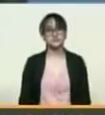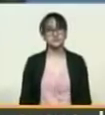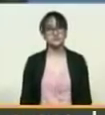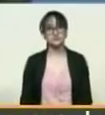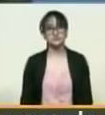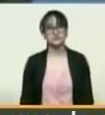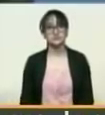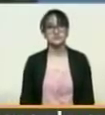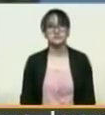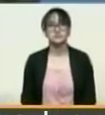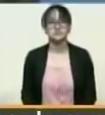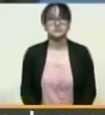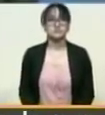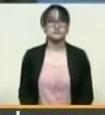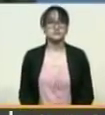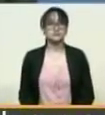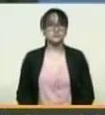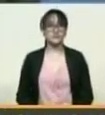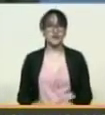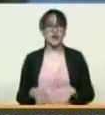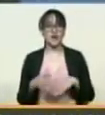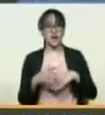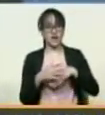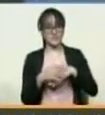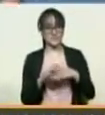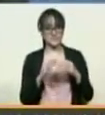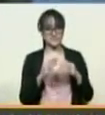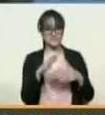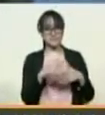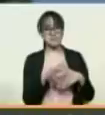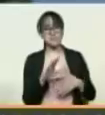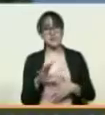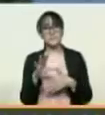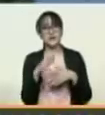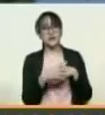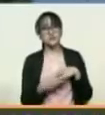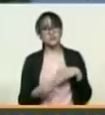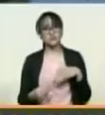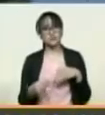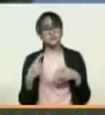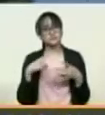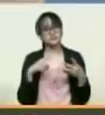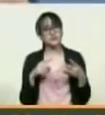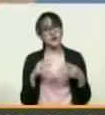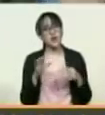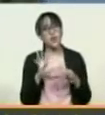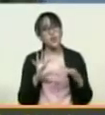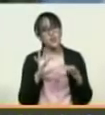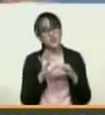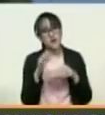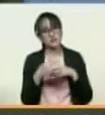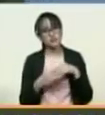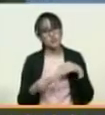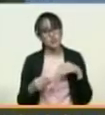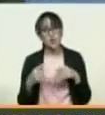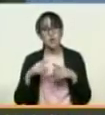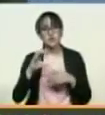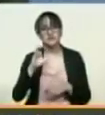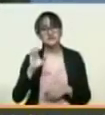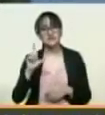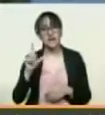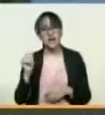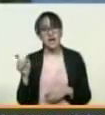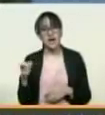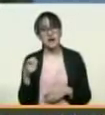Está, por ejemplo, en América del Sur, está la Comunidad Andina, está el Mercosur, pero está UNASUR. Pero más allá está la CELAC, y está